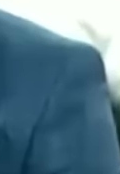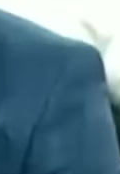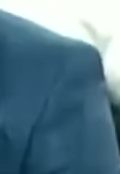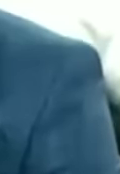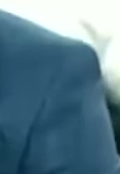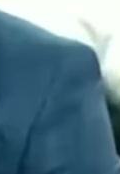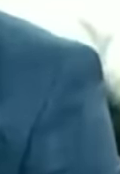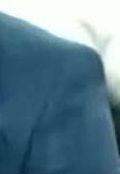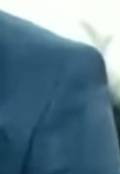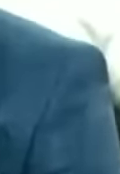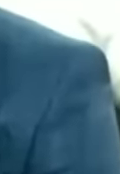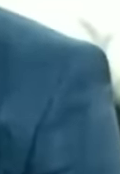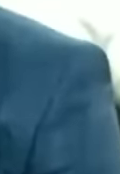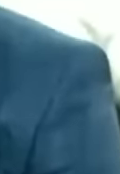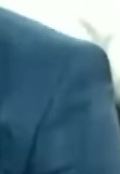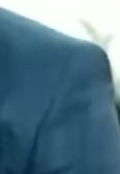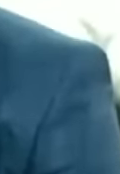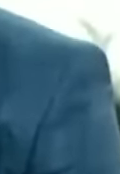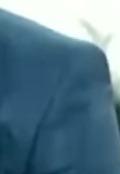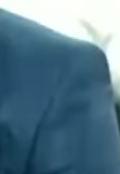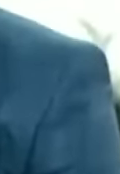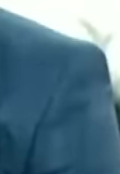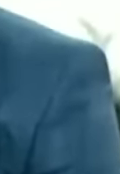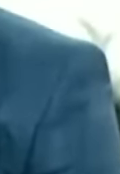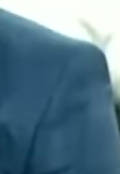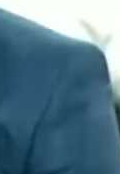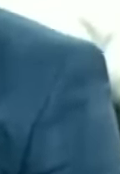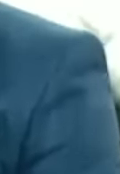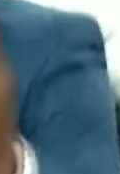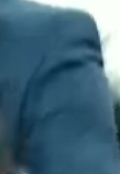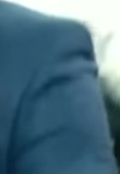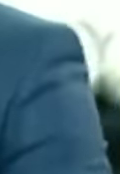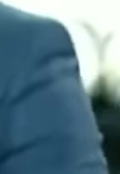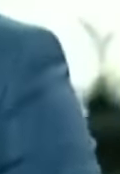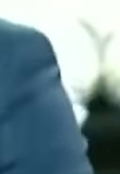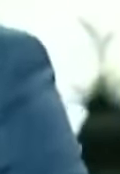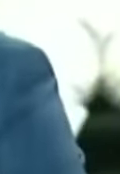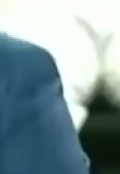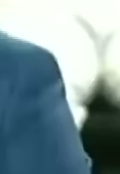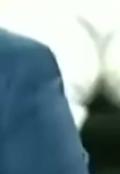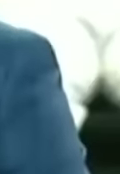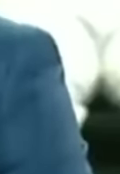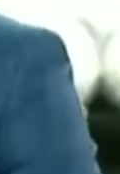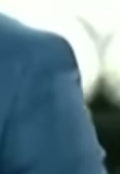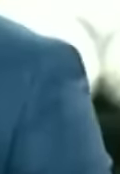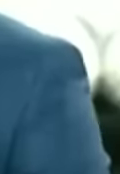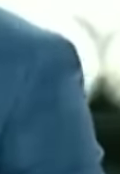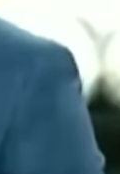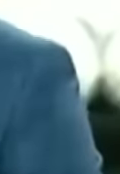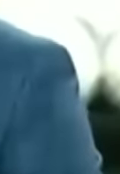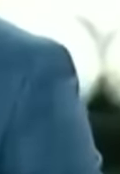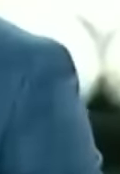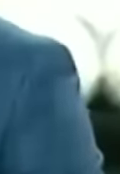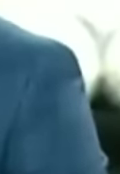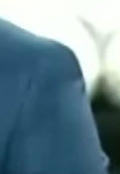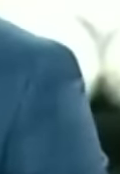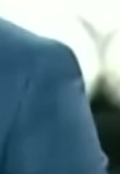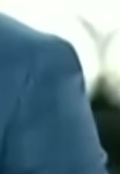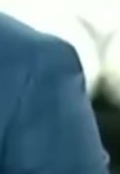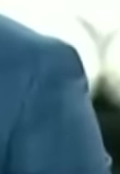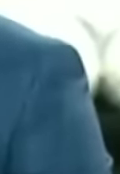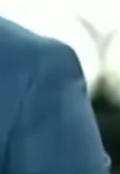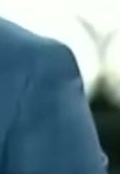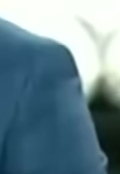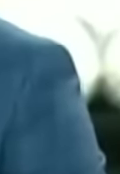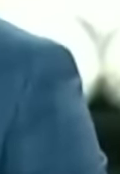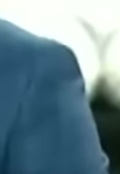más presente y futuro para Venezuela. Y efectivamente, presidente, mostrar este proyecto que es el resultado de un sueño que iniciamos junto